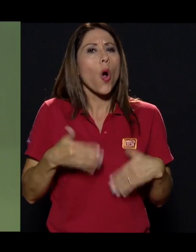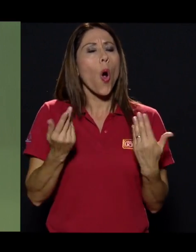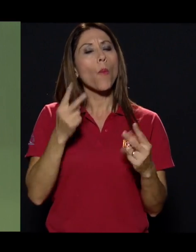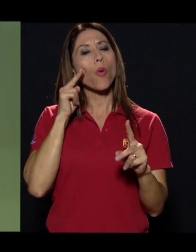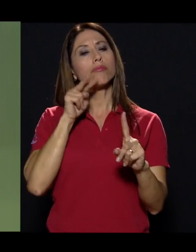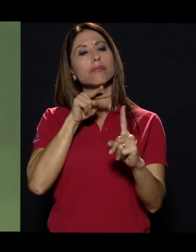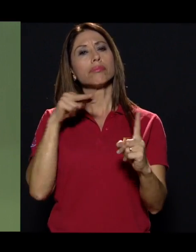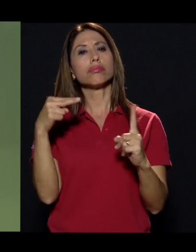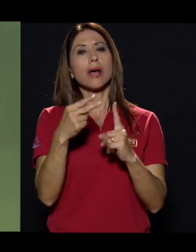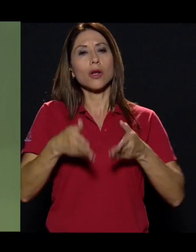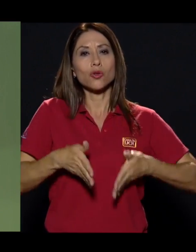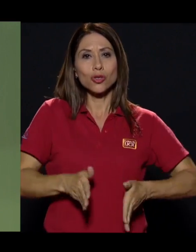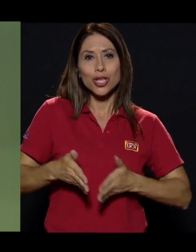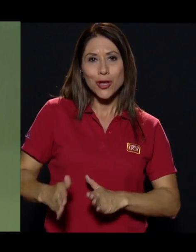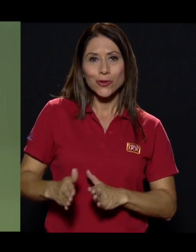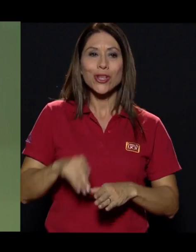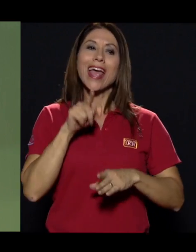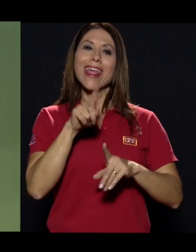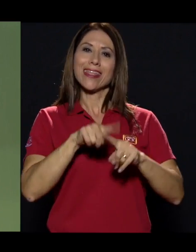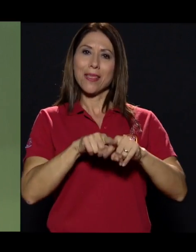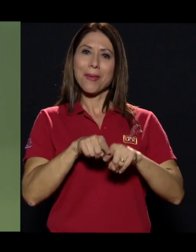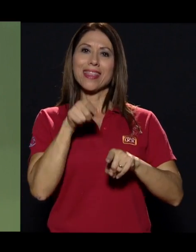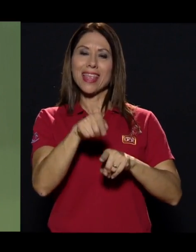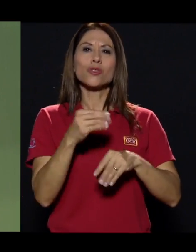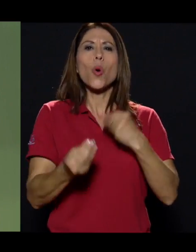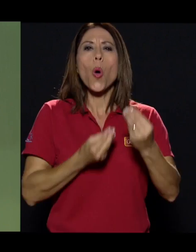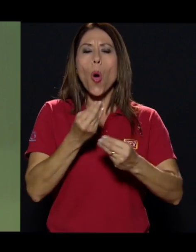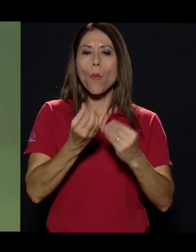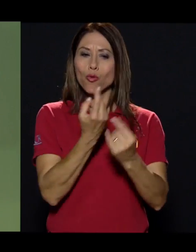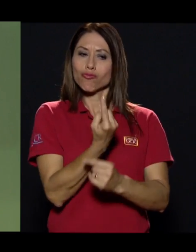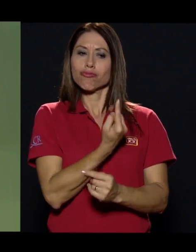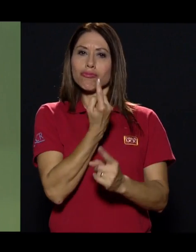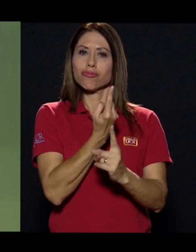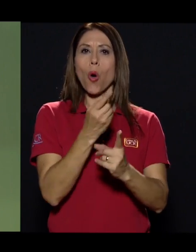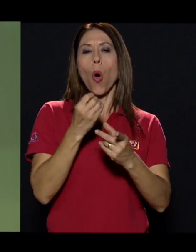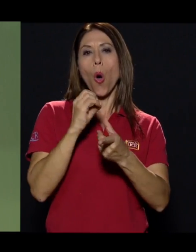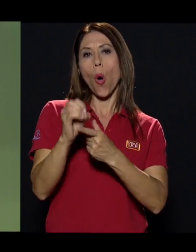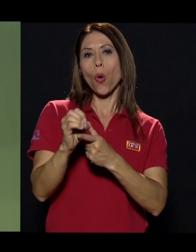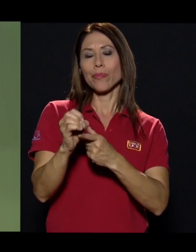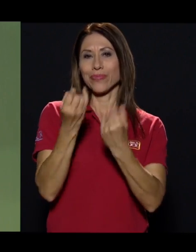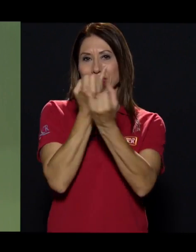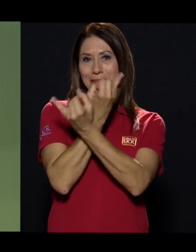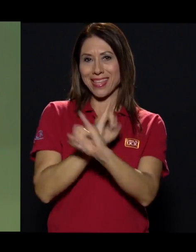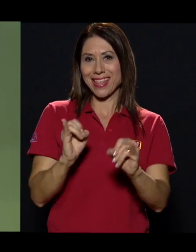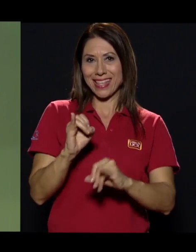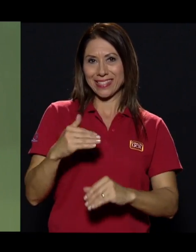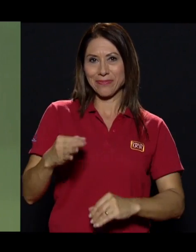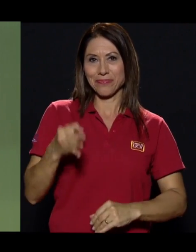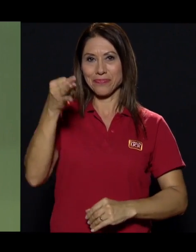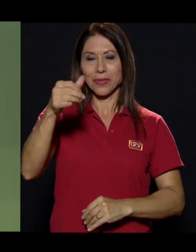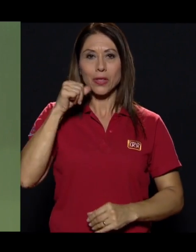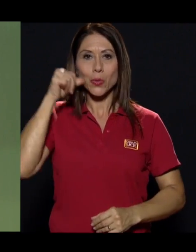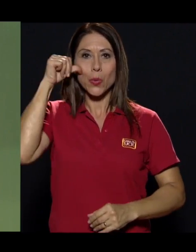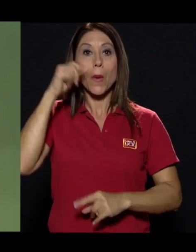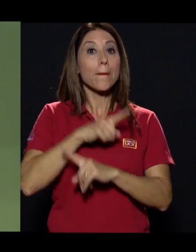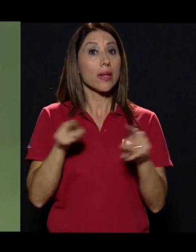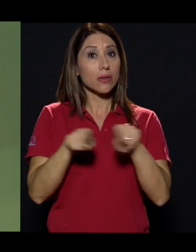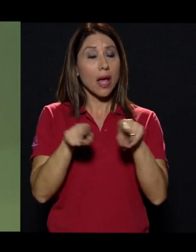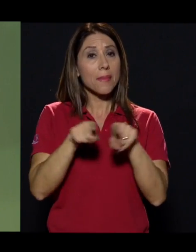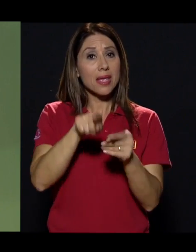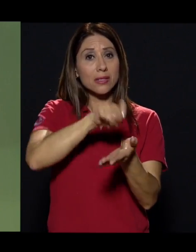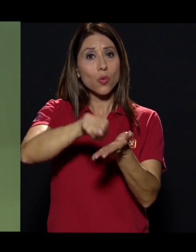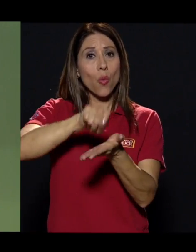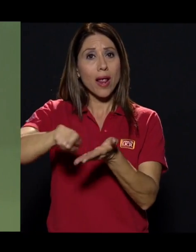hijos y eso determina qué tan independientes o no puedan llegar a ser en el futuro en su adultez. Pero también está un trabajo desde las escuelas y de los